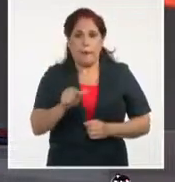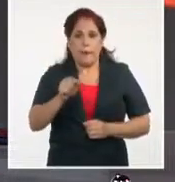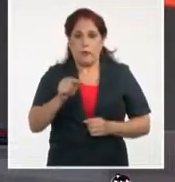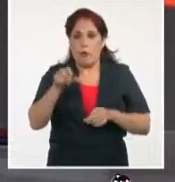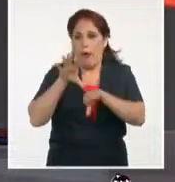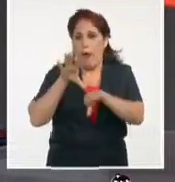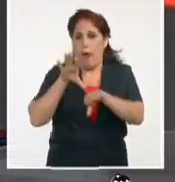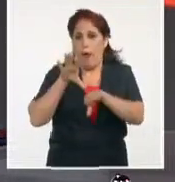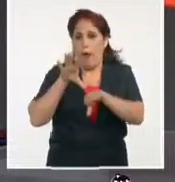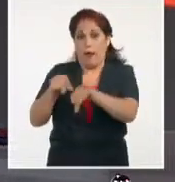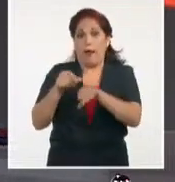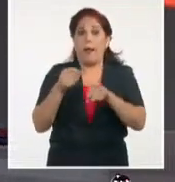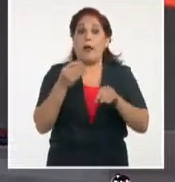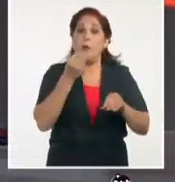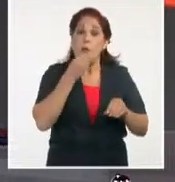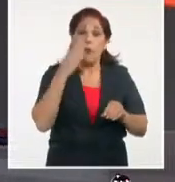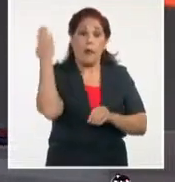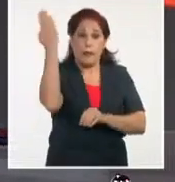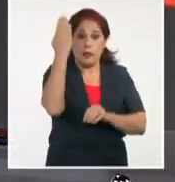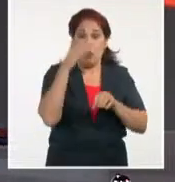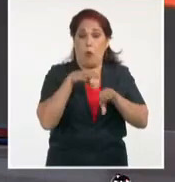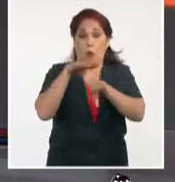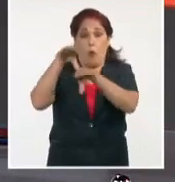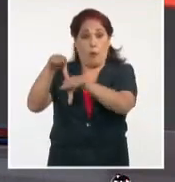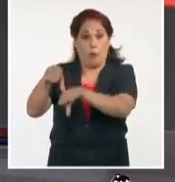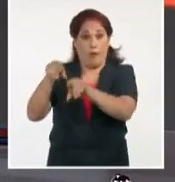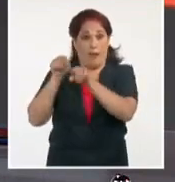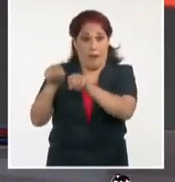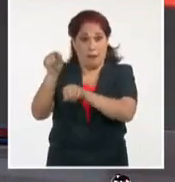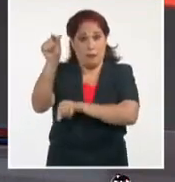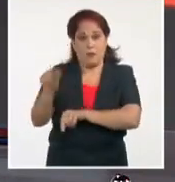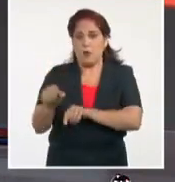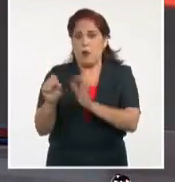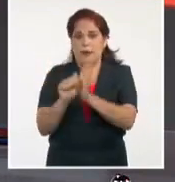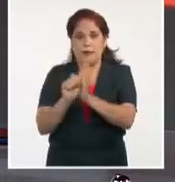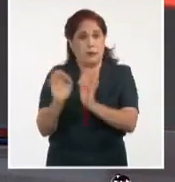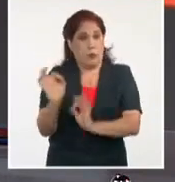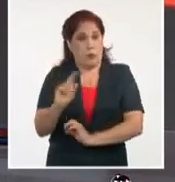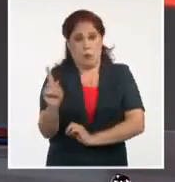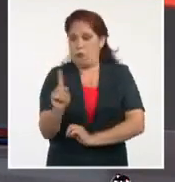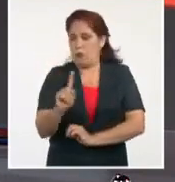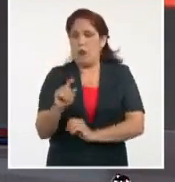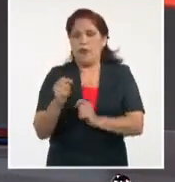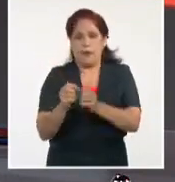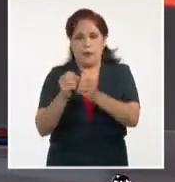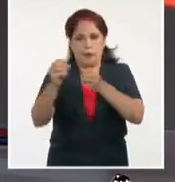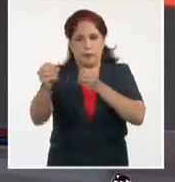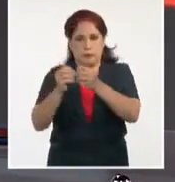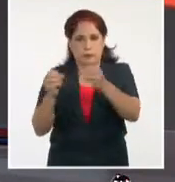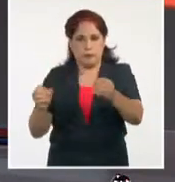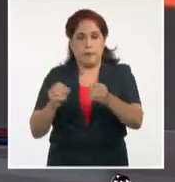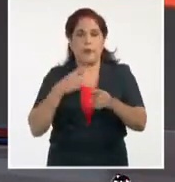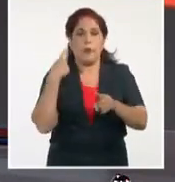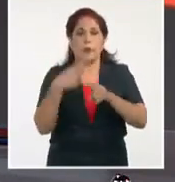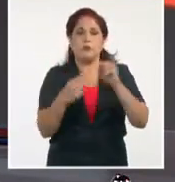hacerlo con protección, como es natural. Se priorizó la atención y el